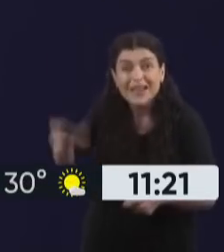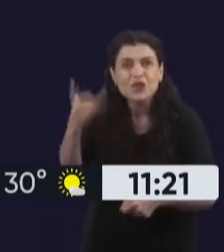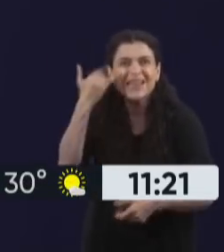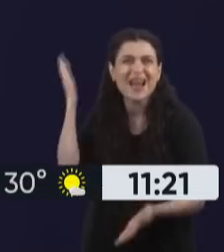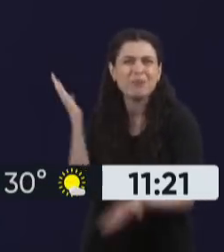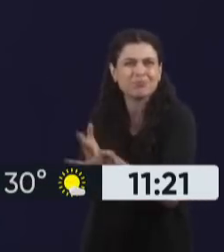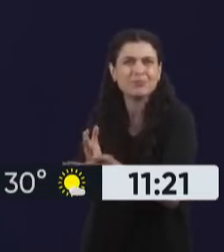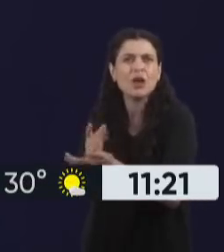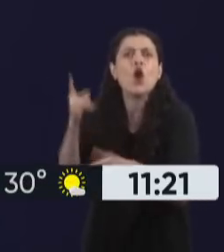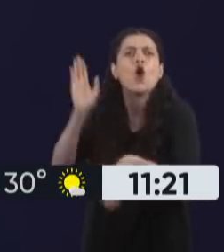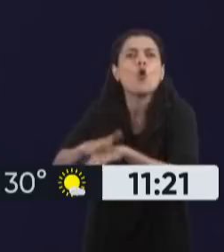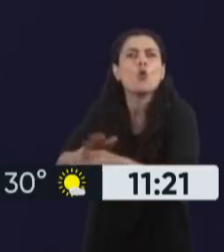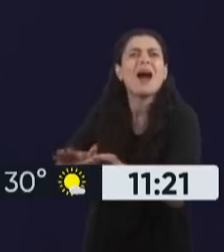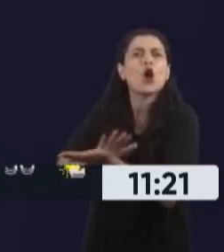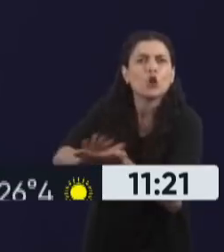tu dinero?